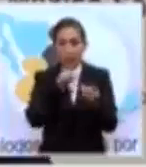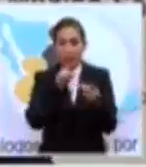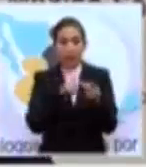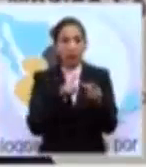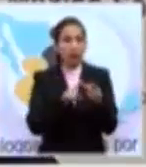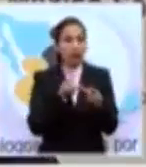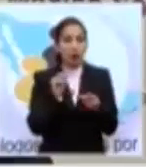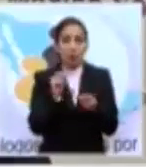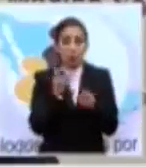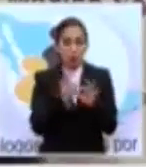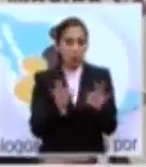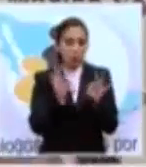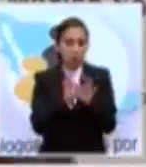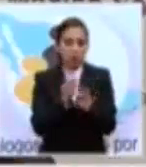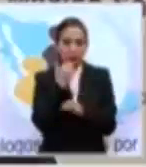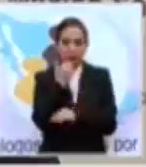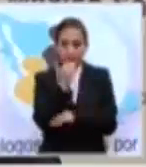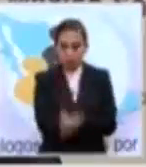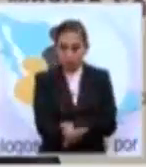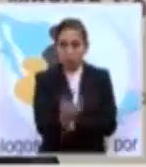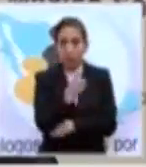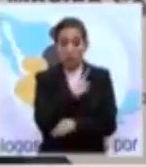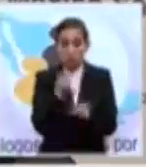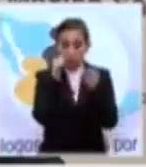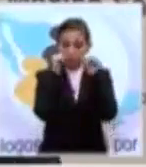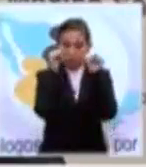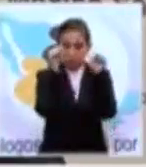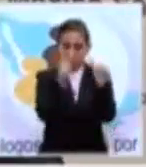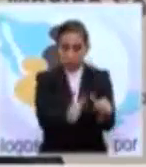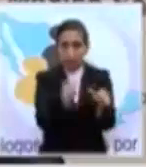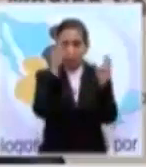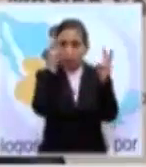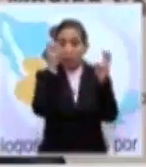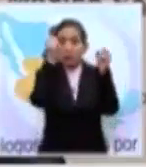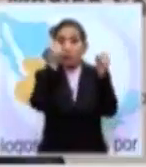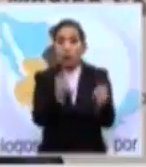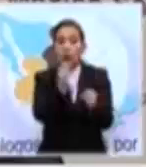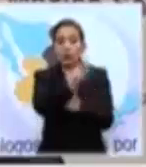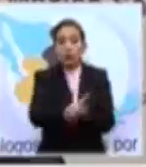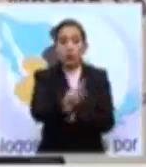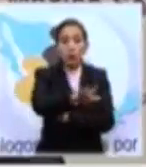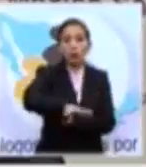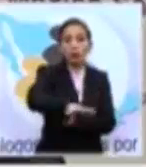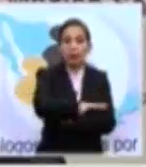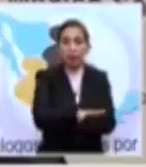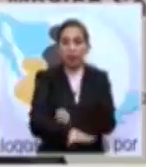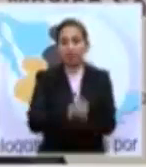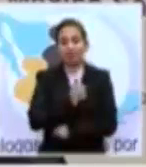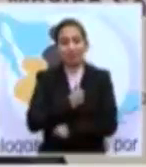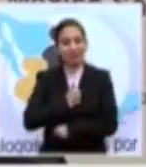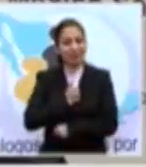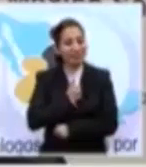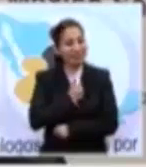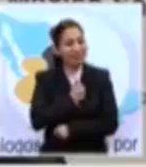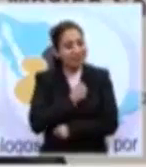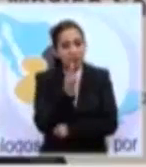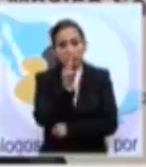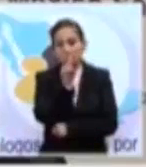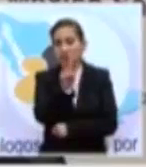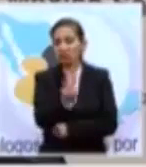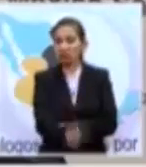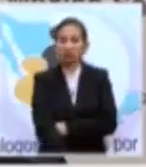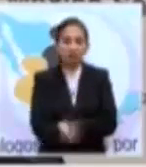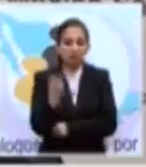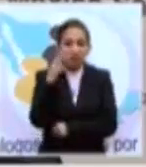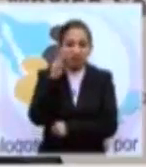no menos importante, que debemos de atender es el tema de la seguridad pública. Lamentablemente, ante la